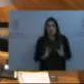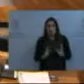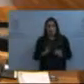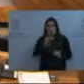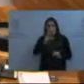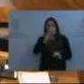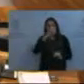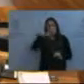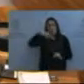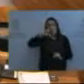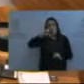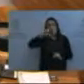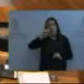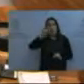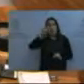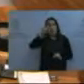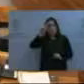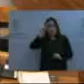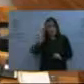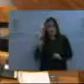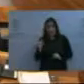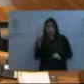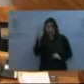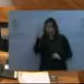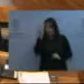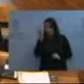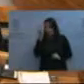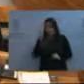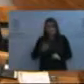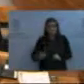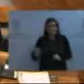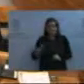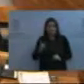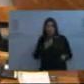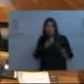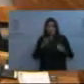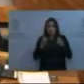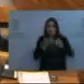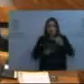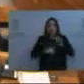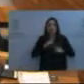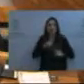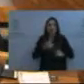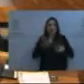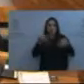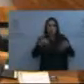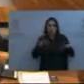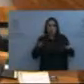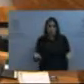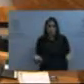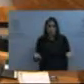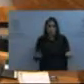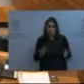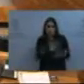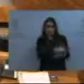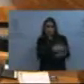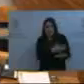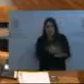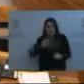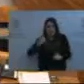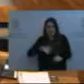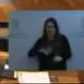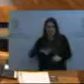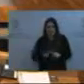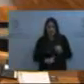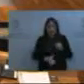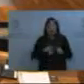Pumarabule, yo creo que lo más importante a transmitir es los pasos ciertos que se han dado ya.